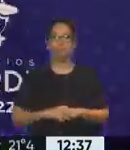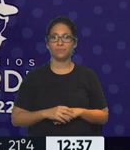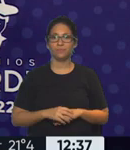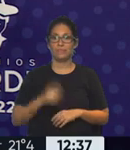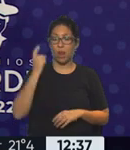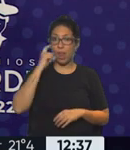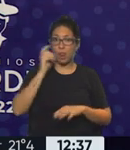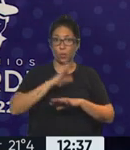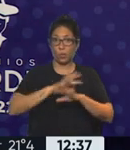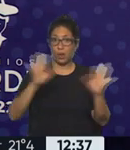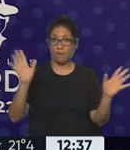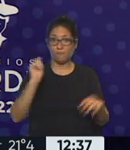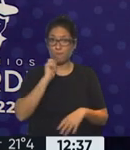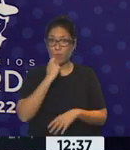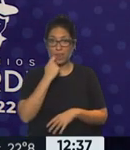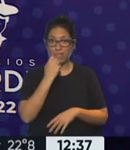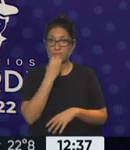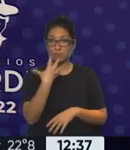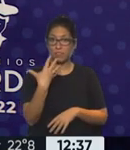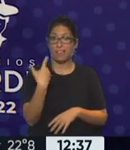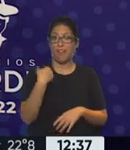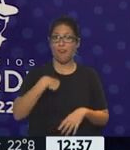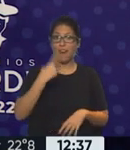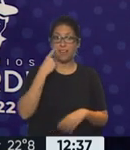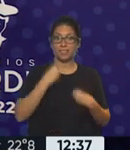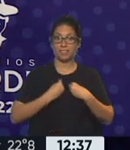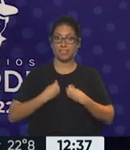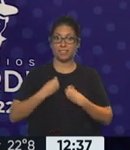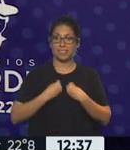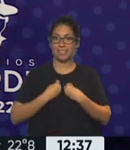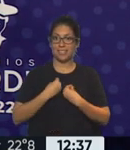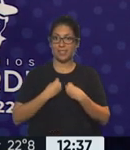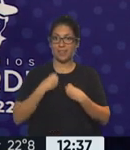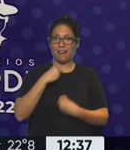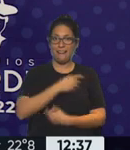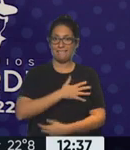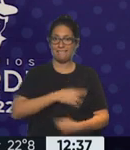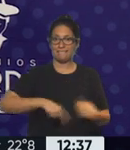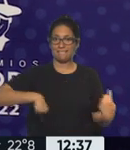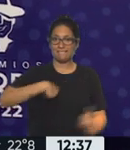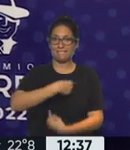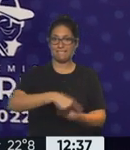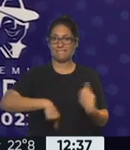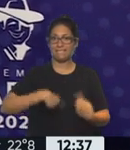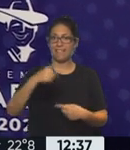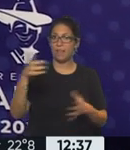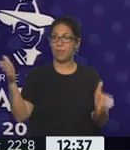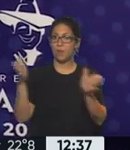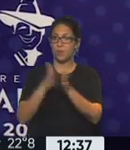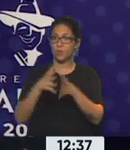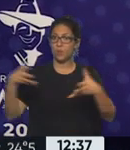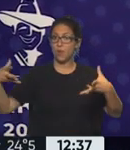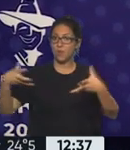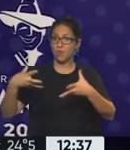Una locura muy linda. Así que viviéndolo en vivo y en directo, ¿no? Las sensaciones. Tenías una banda importante que te acompañaba y